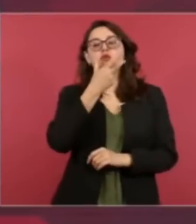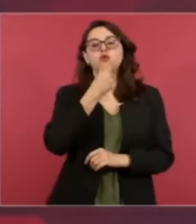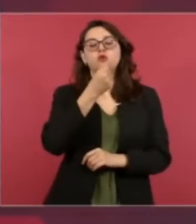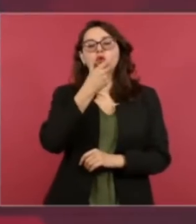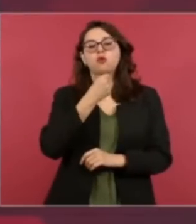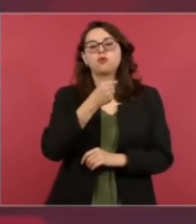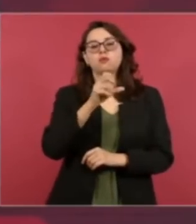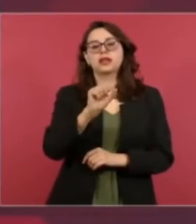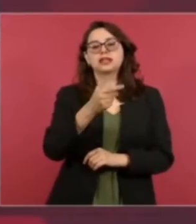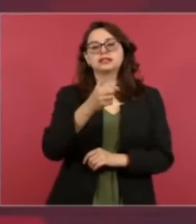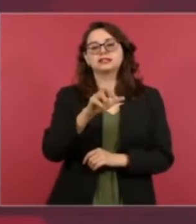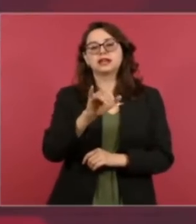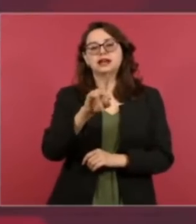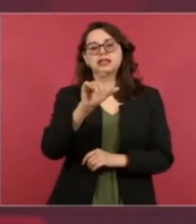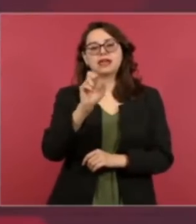el pueblo,